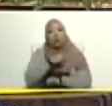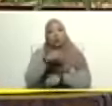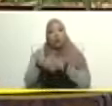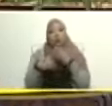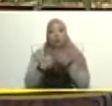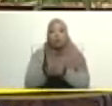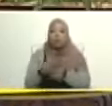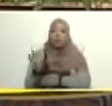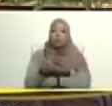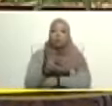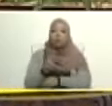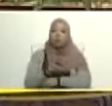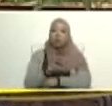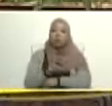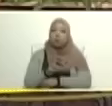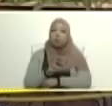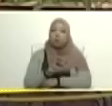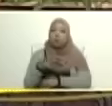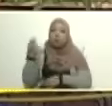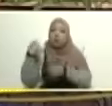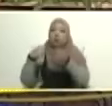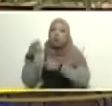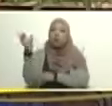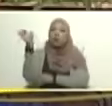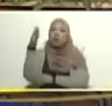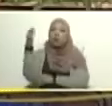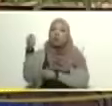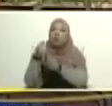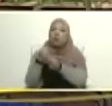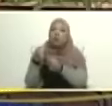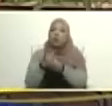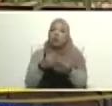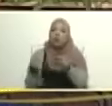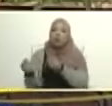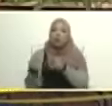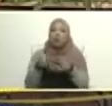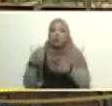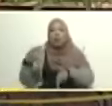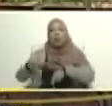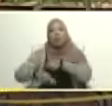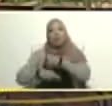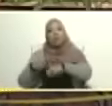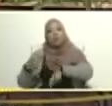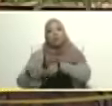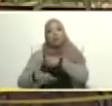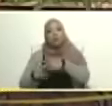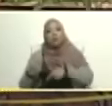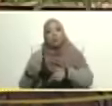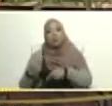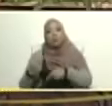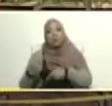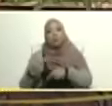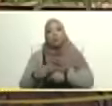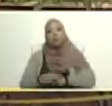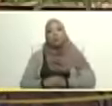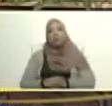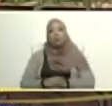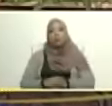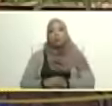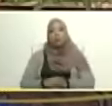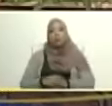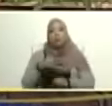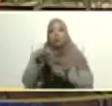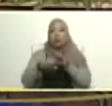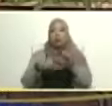ideologías, ya no se sustenta en viejas banderas ni libertarias ni revolucionarias, sino en el